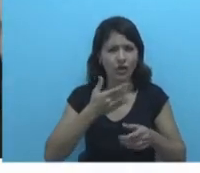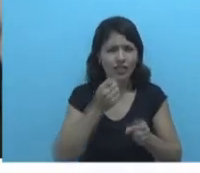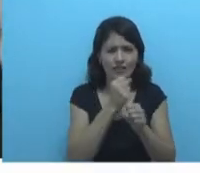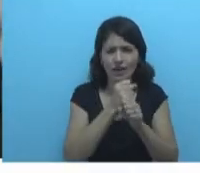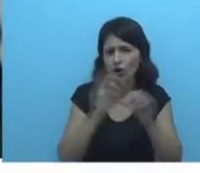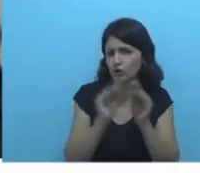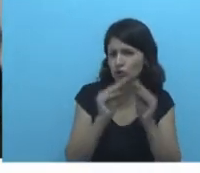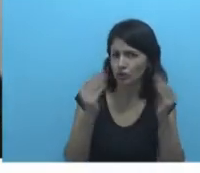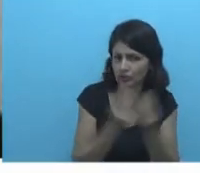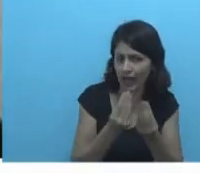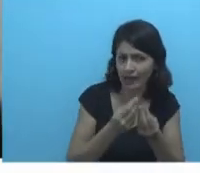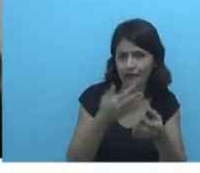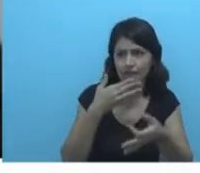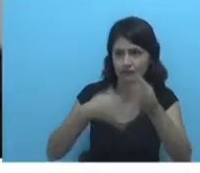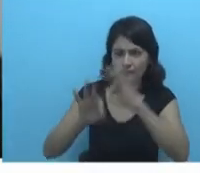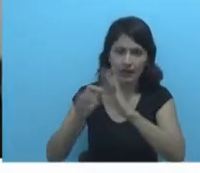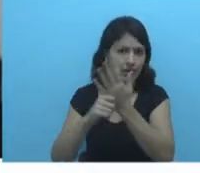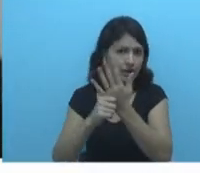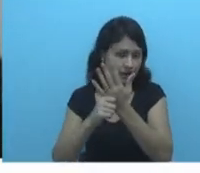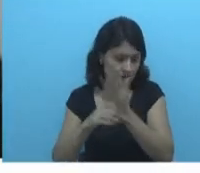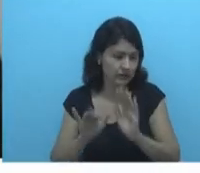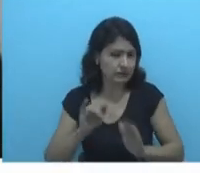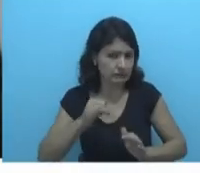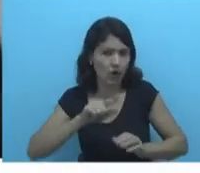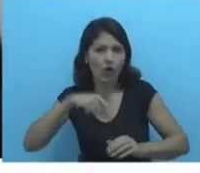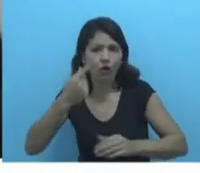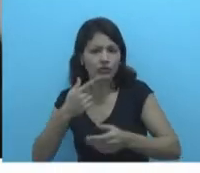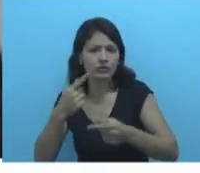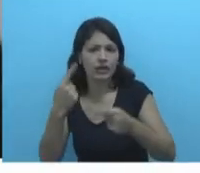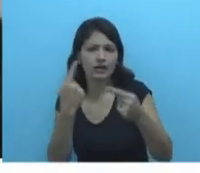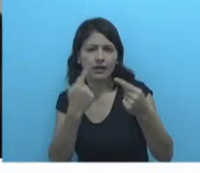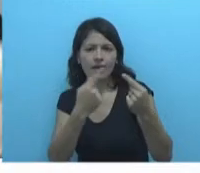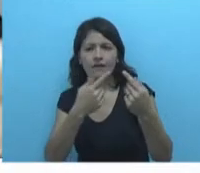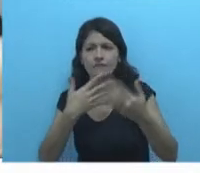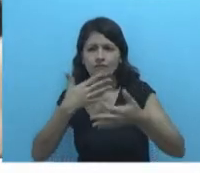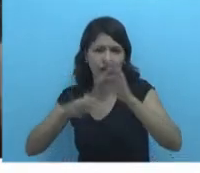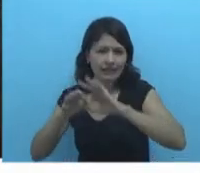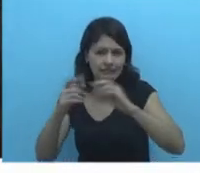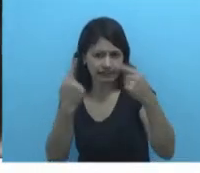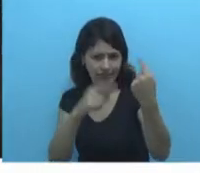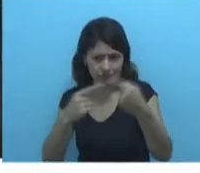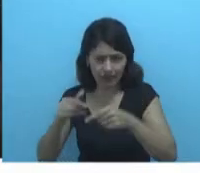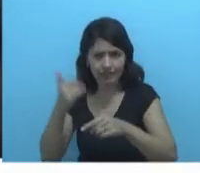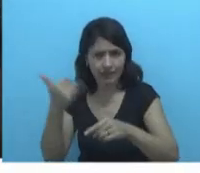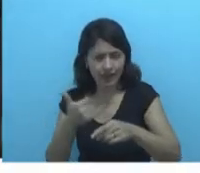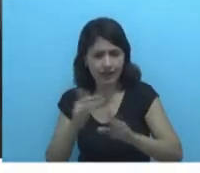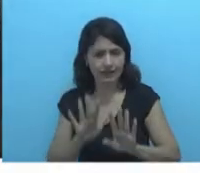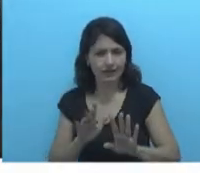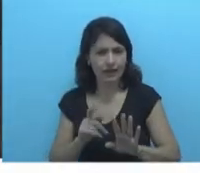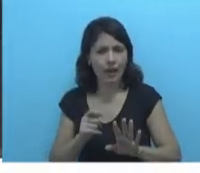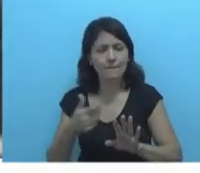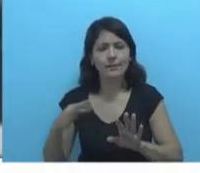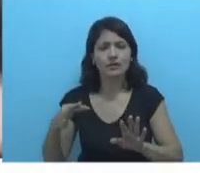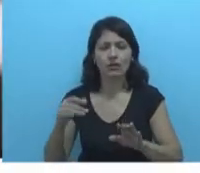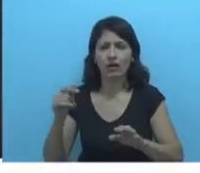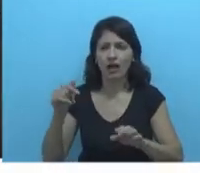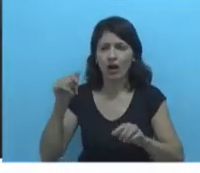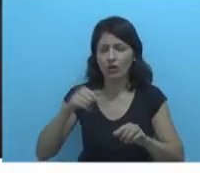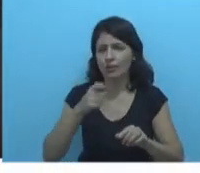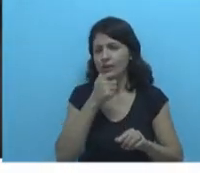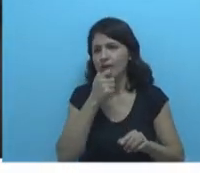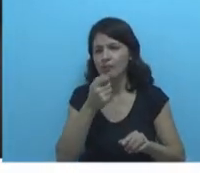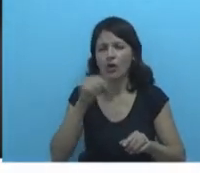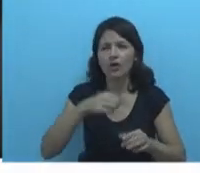Pero también es cierto, como señalaba el diputado Oliveras, que ahora ya no pasa lo mismo que antes, digamos. Ahora